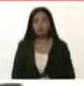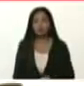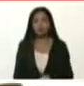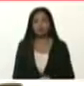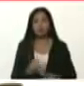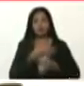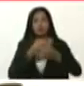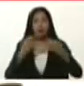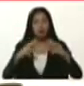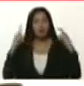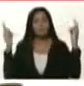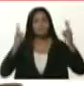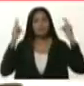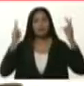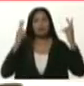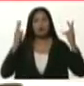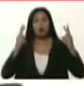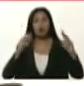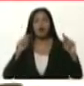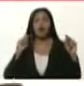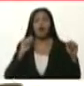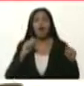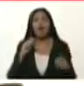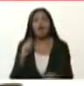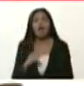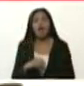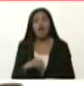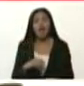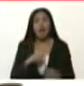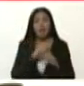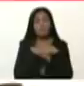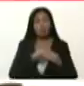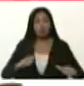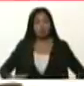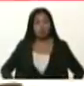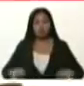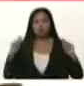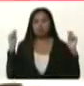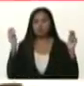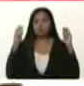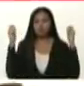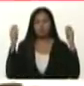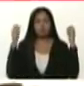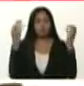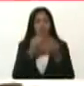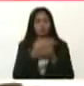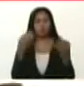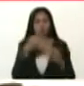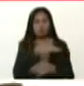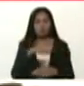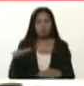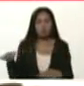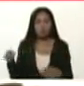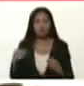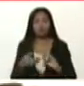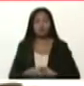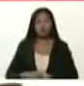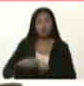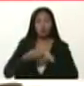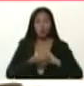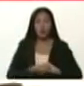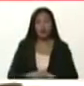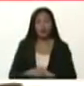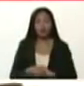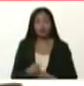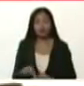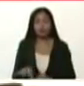Tremenda victoria en Portuguesa. El llano venezolano invicto en Trujillo. ¿Mm?